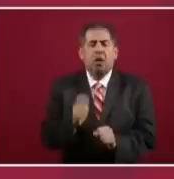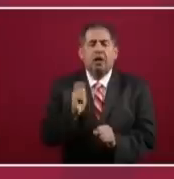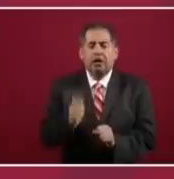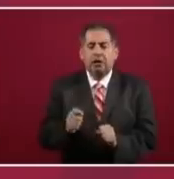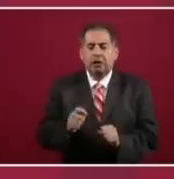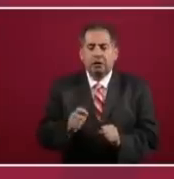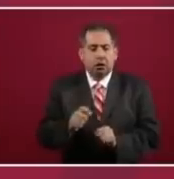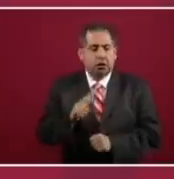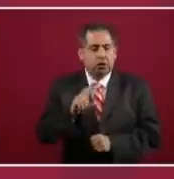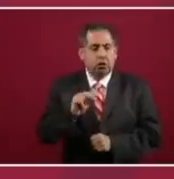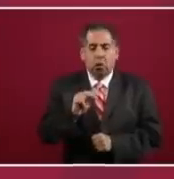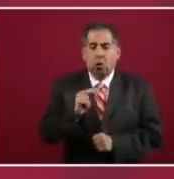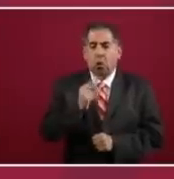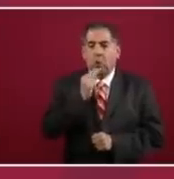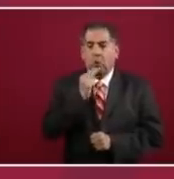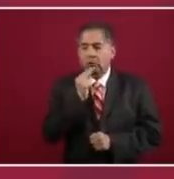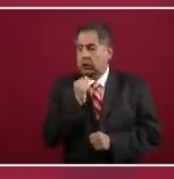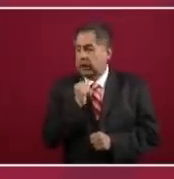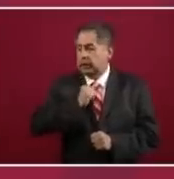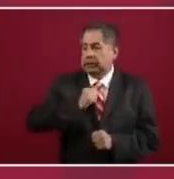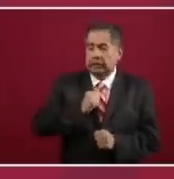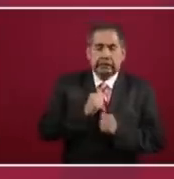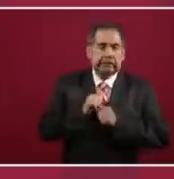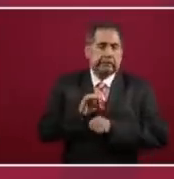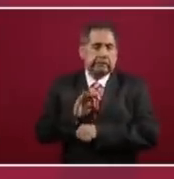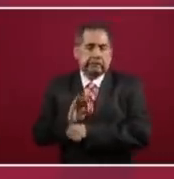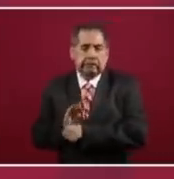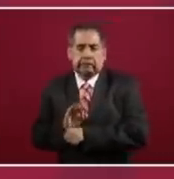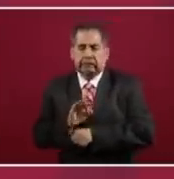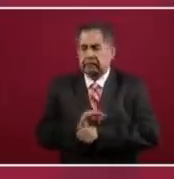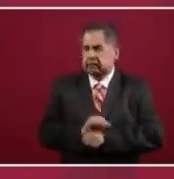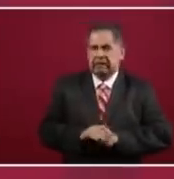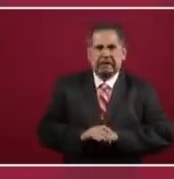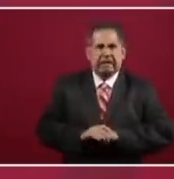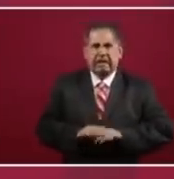utilizarse el influyentismo ni se van